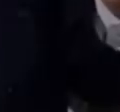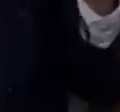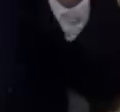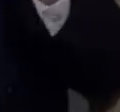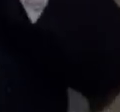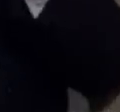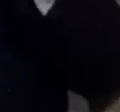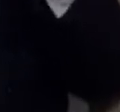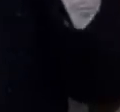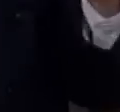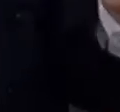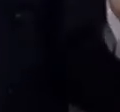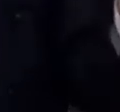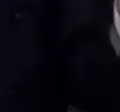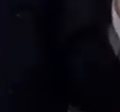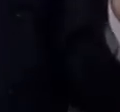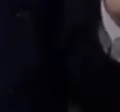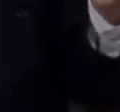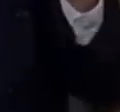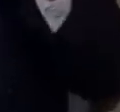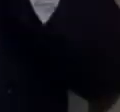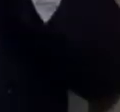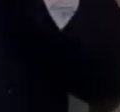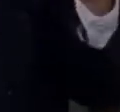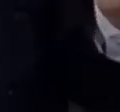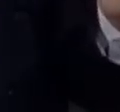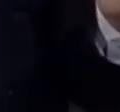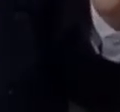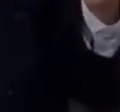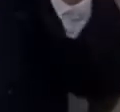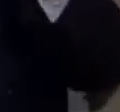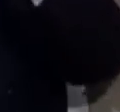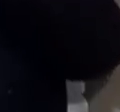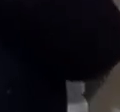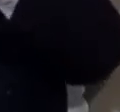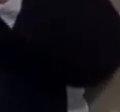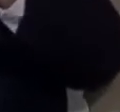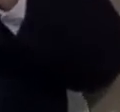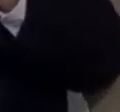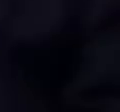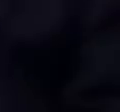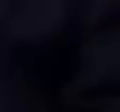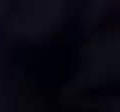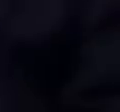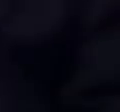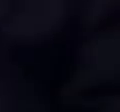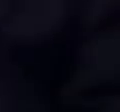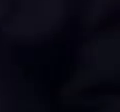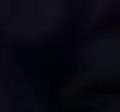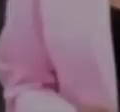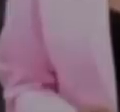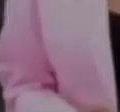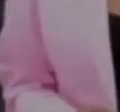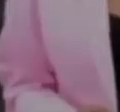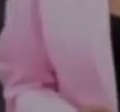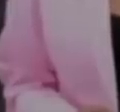El ignorante no puede debatir, no puede discutir, solamente insulta.